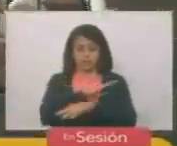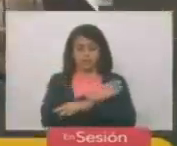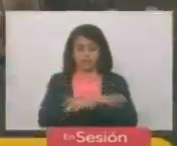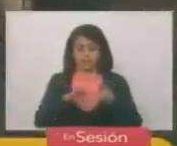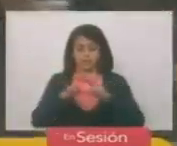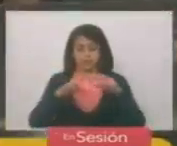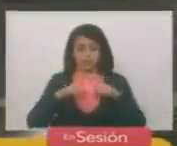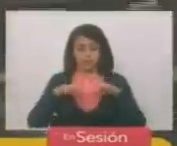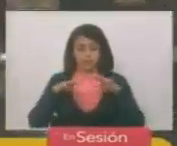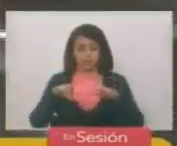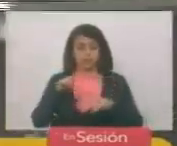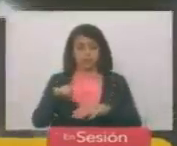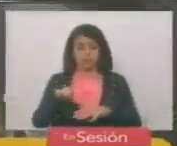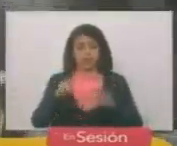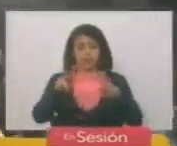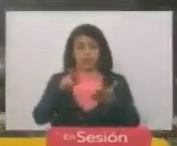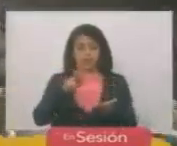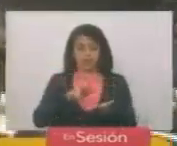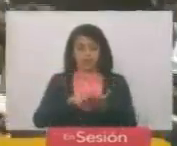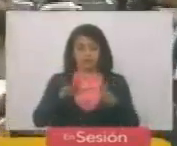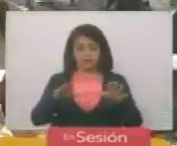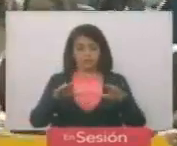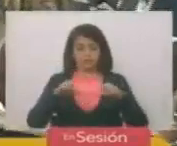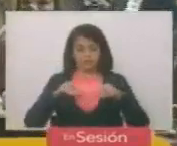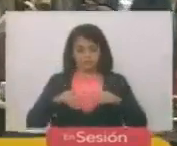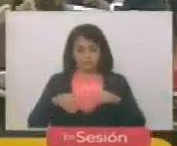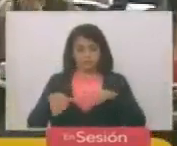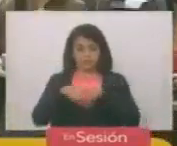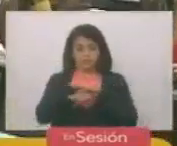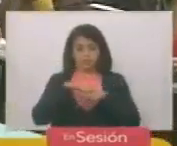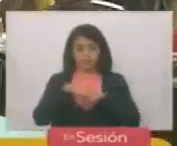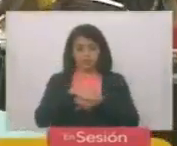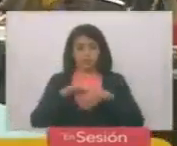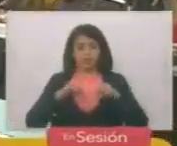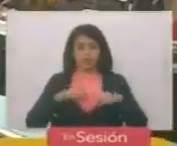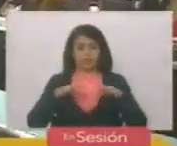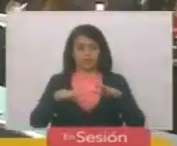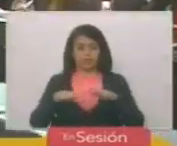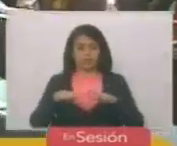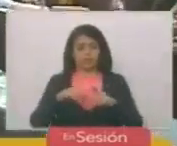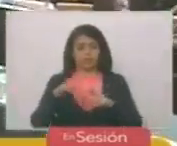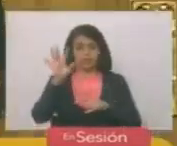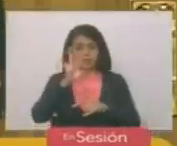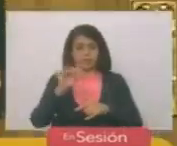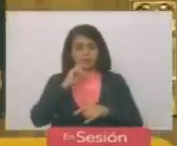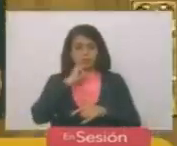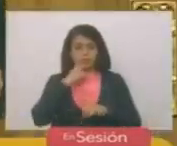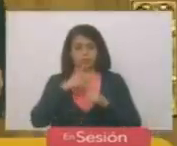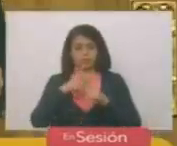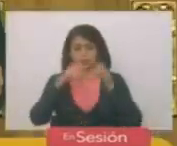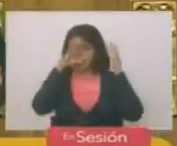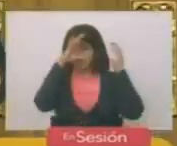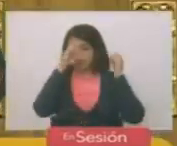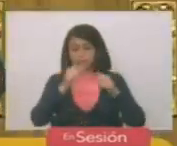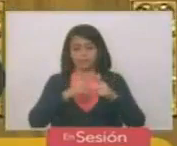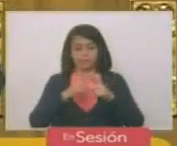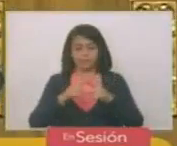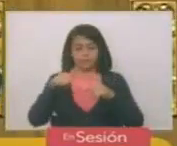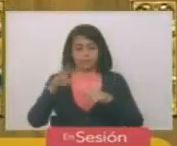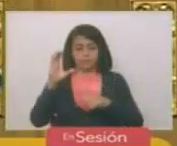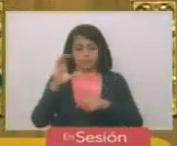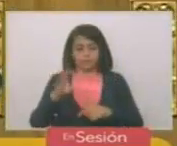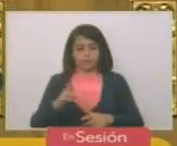las Relaciones Exteriores, de aceptar por parte del Ministerio de Asuntos Exteriores de la Federación de Rusia, a través de su embajada en Caracas,